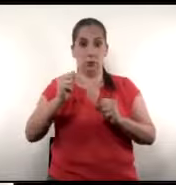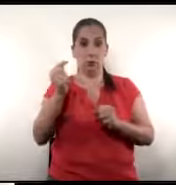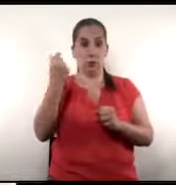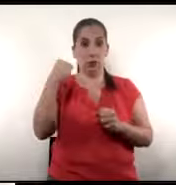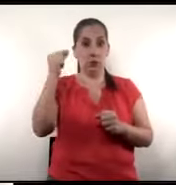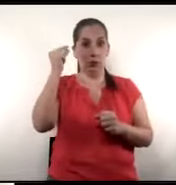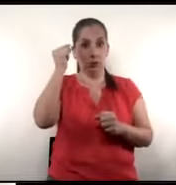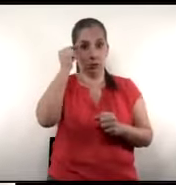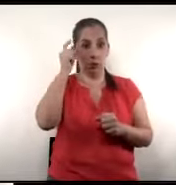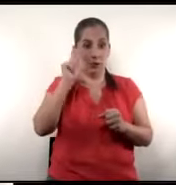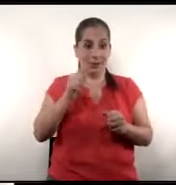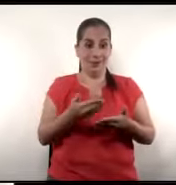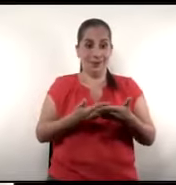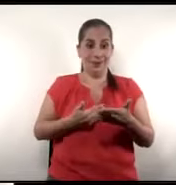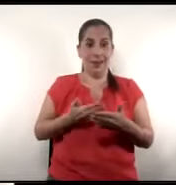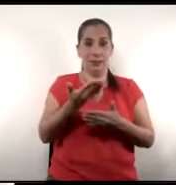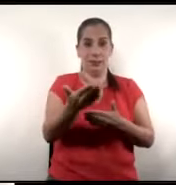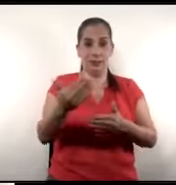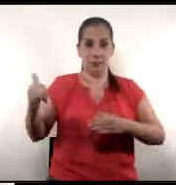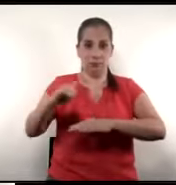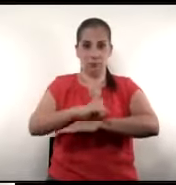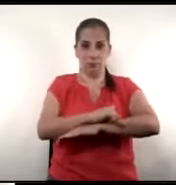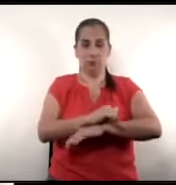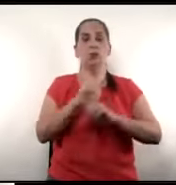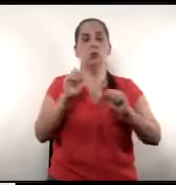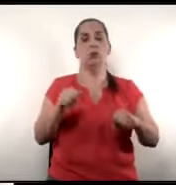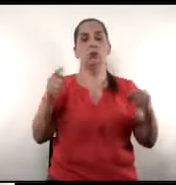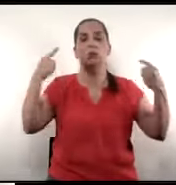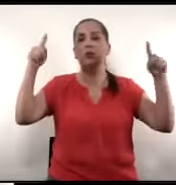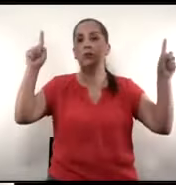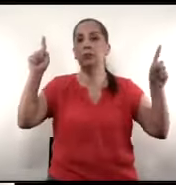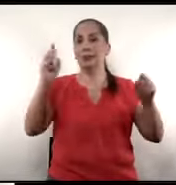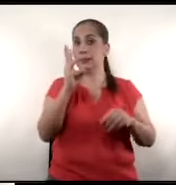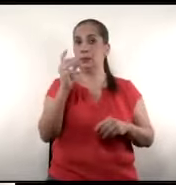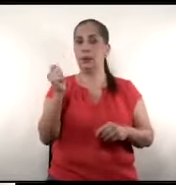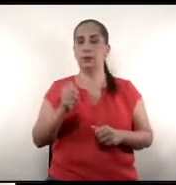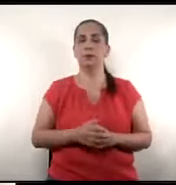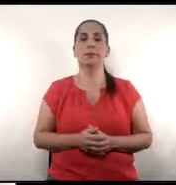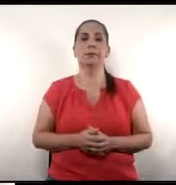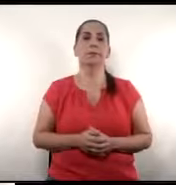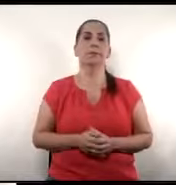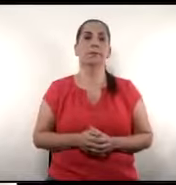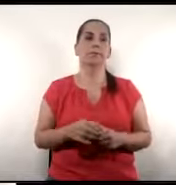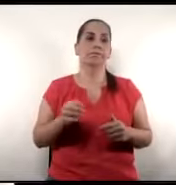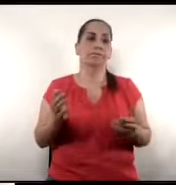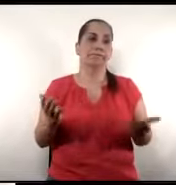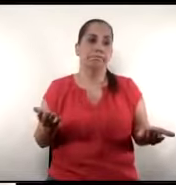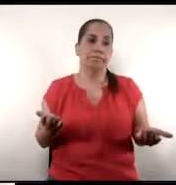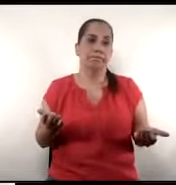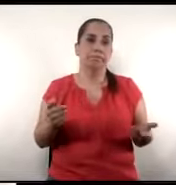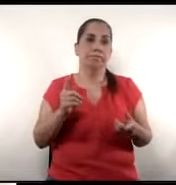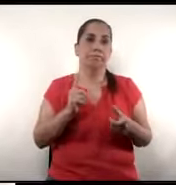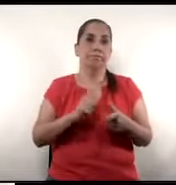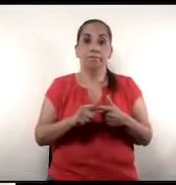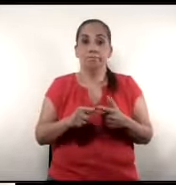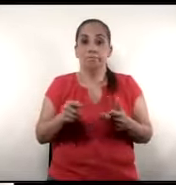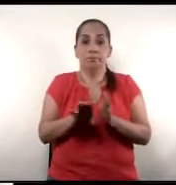cumplir antes de la entrega del aeropuerto y se pudo hacer en 6 meses. Entonces, cuando yo digo la